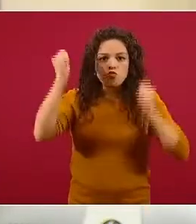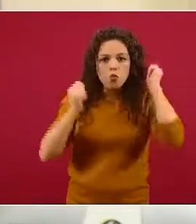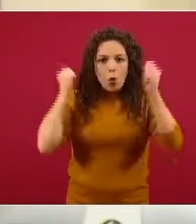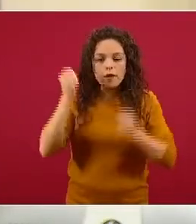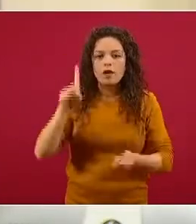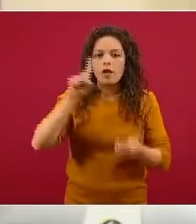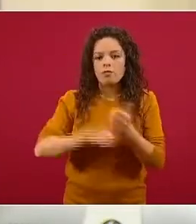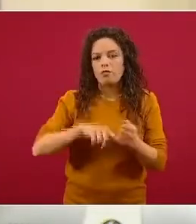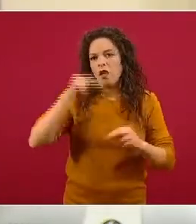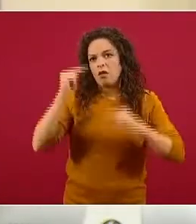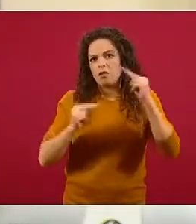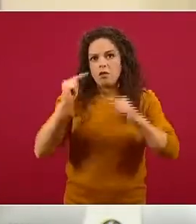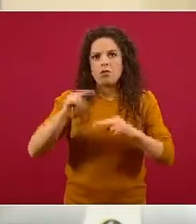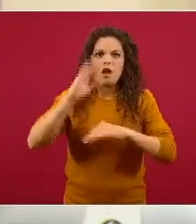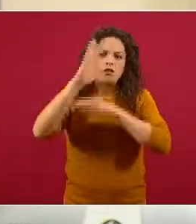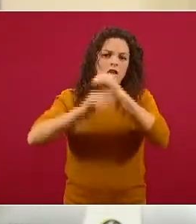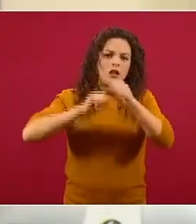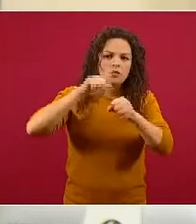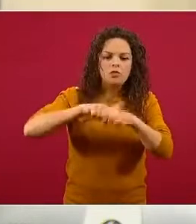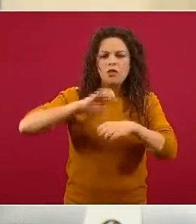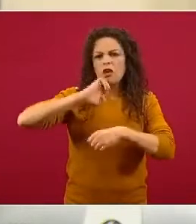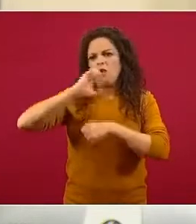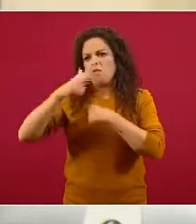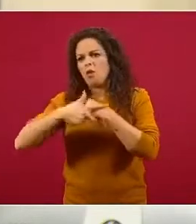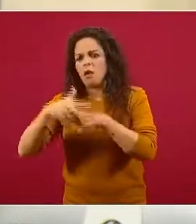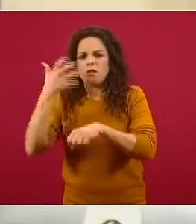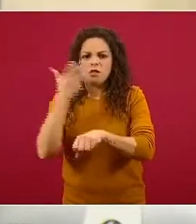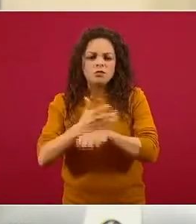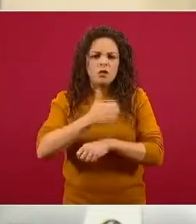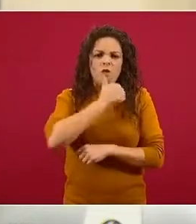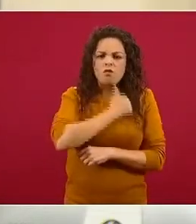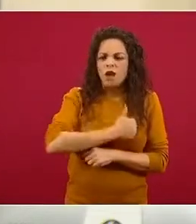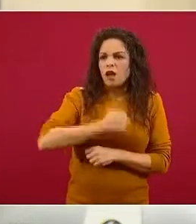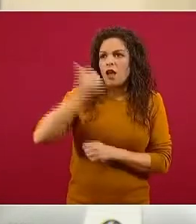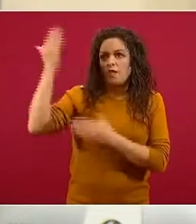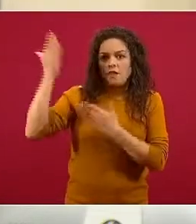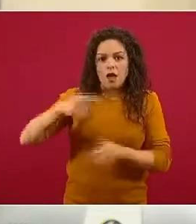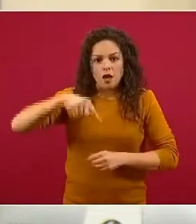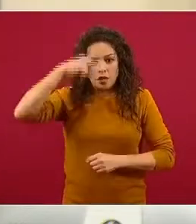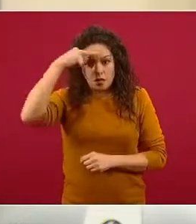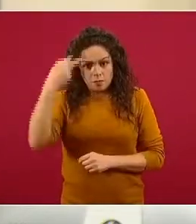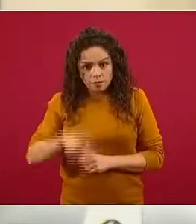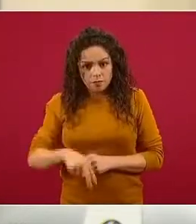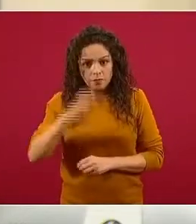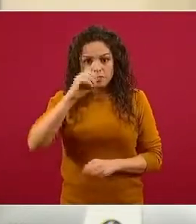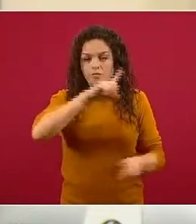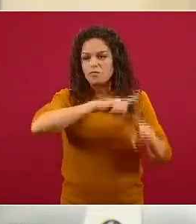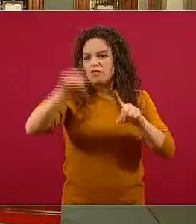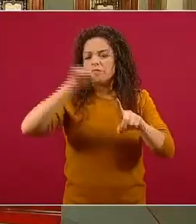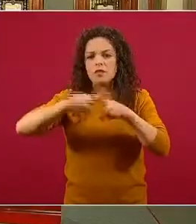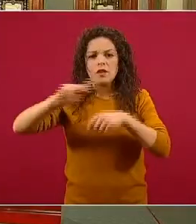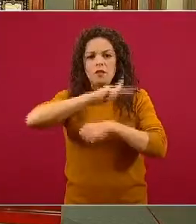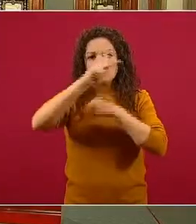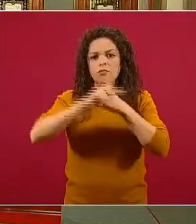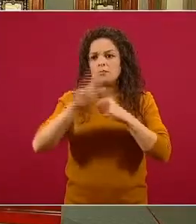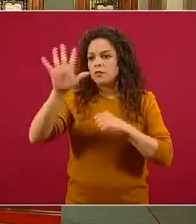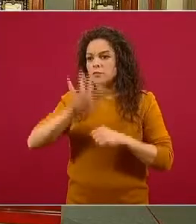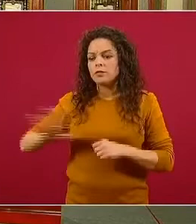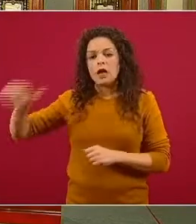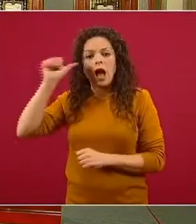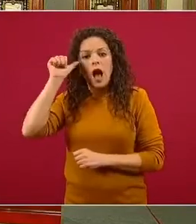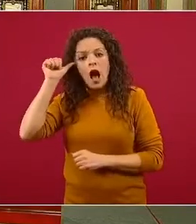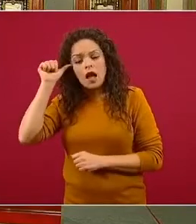internacional, Europa, Estados Unidos, Canadá, Asia, México, o de todos los países Asia y desde